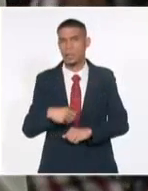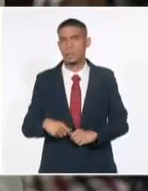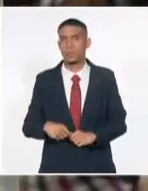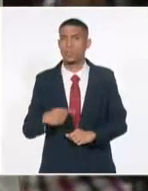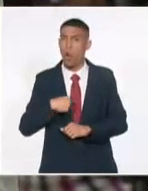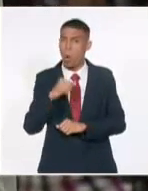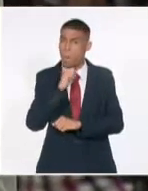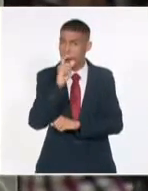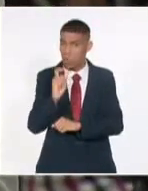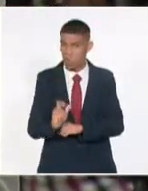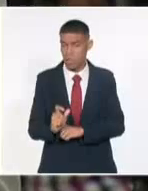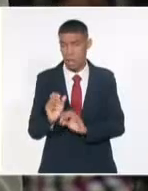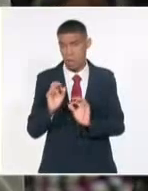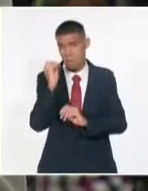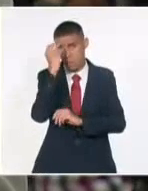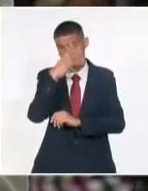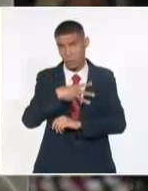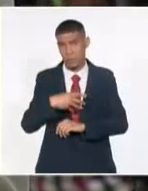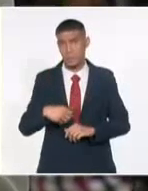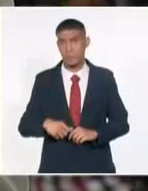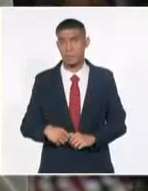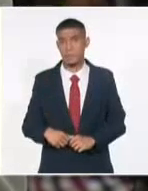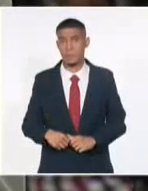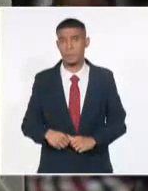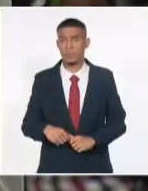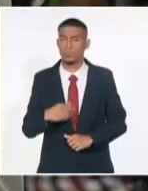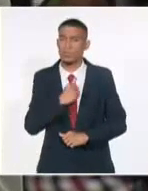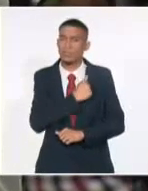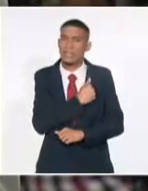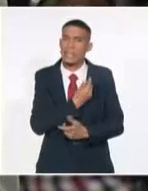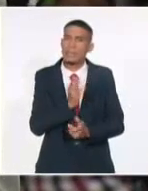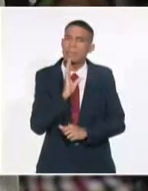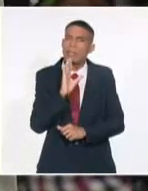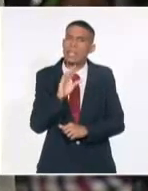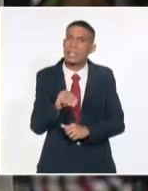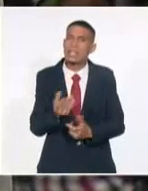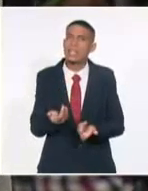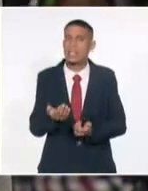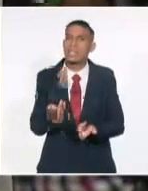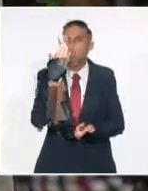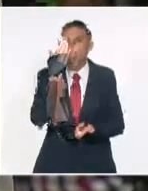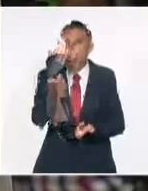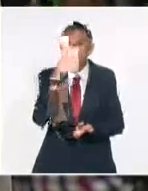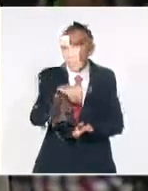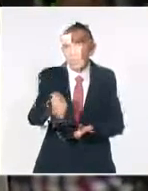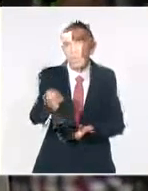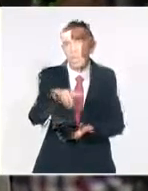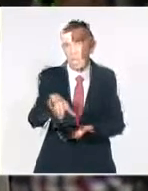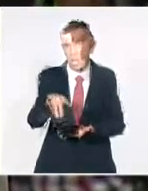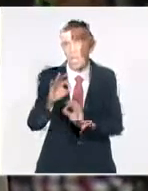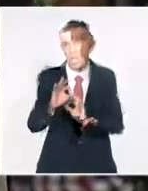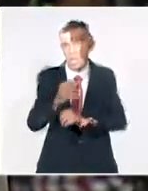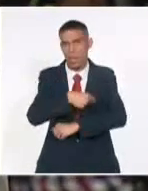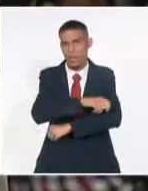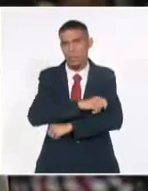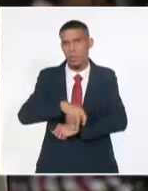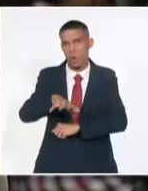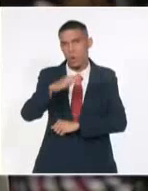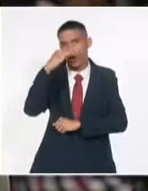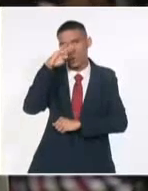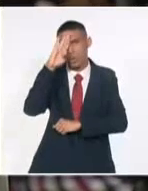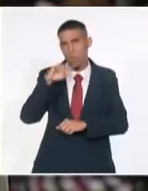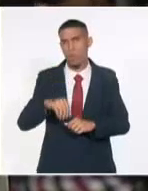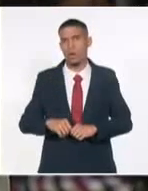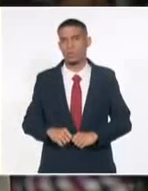periodista palestino, quiero trasladar el agradecimiento de nuestro pueblo palestino a todos y a los